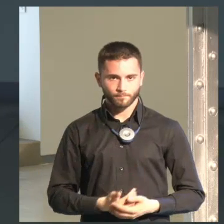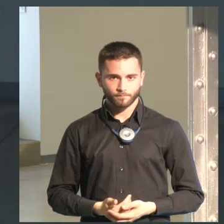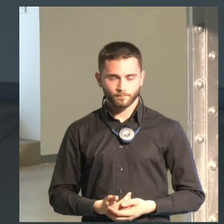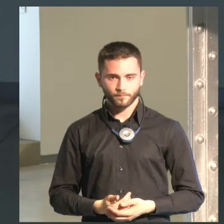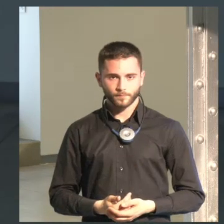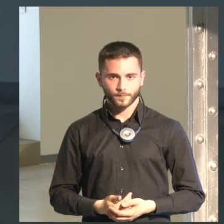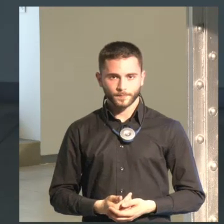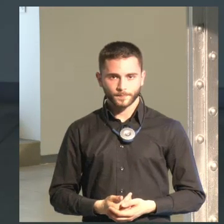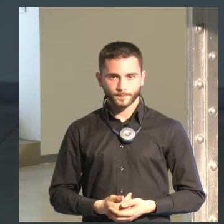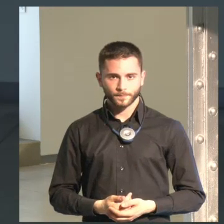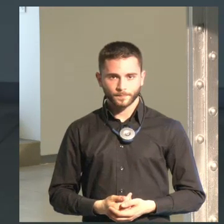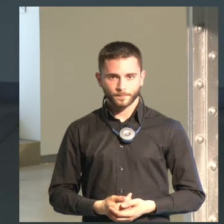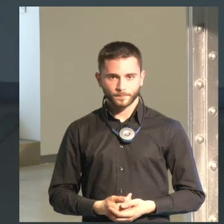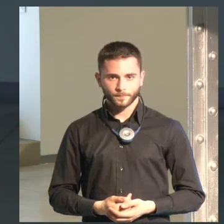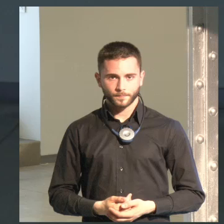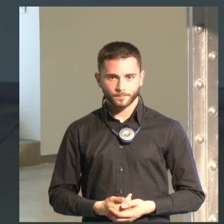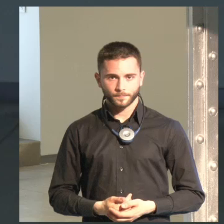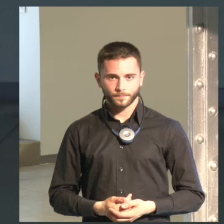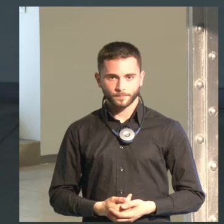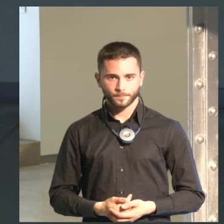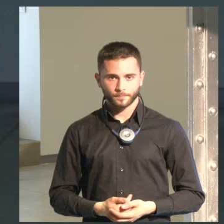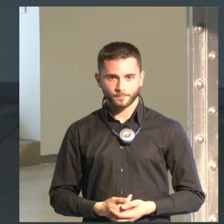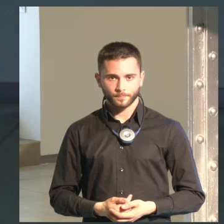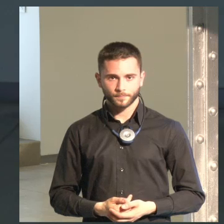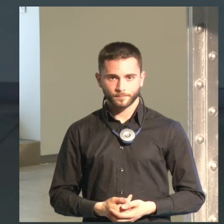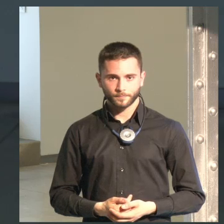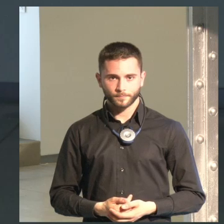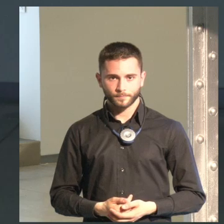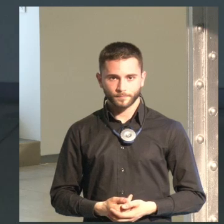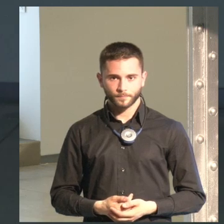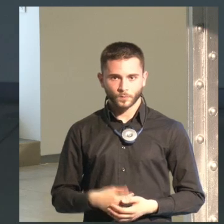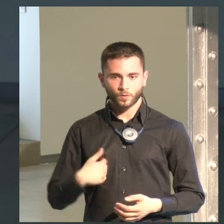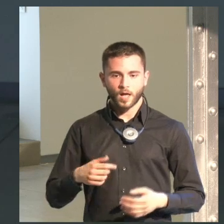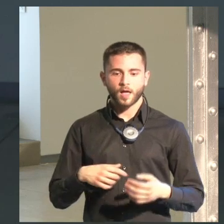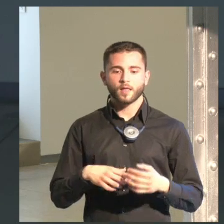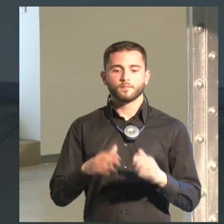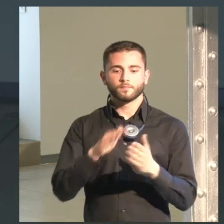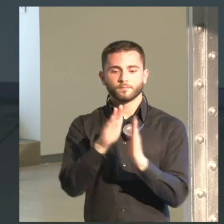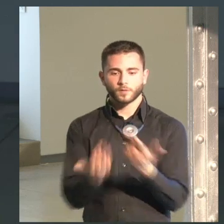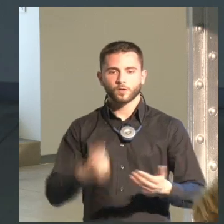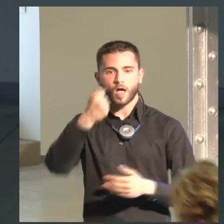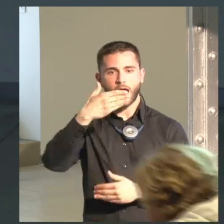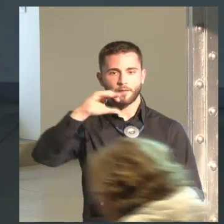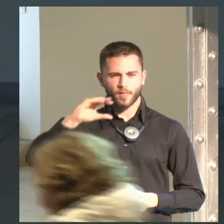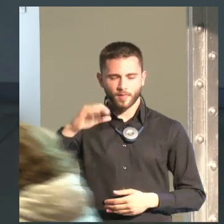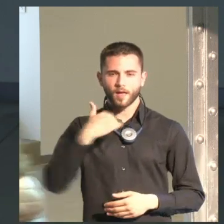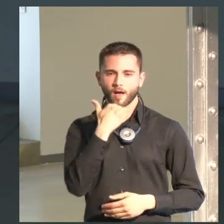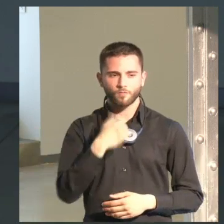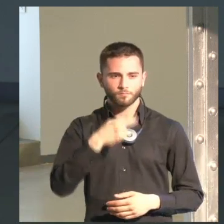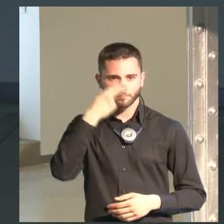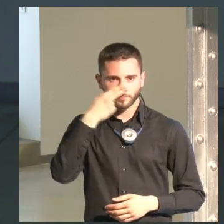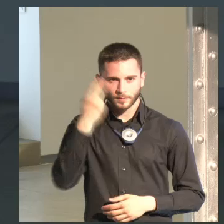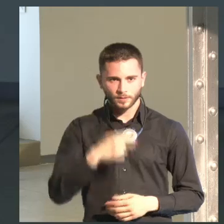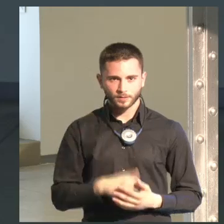sentido, me recordaba, hoy hay una tercera de ABC muy interesante de Guy